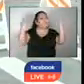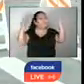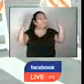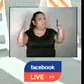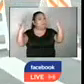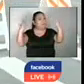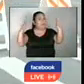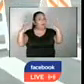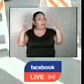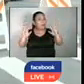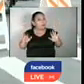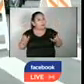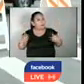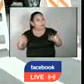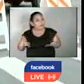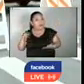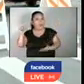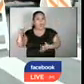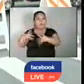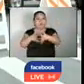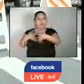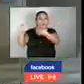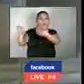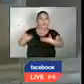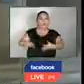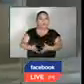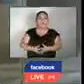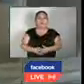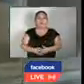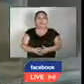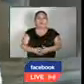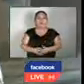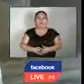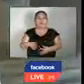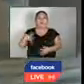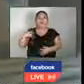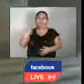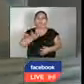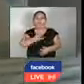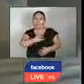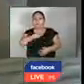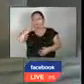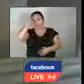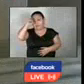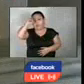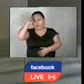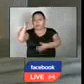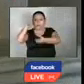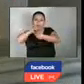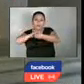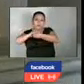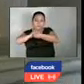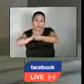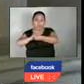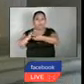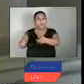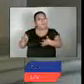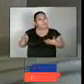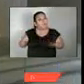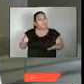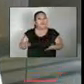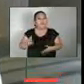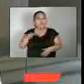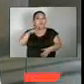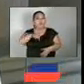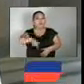ha anunciado el gobierno de los Estados Unidos. Estamos en la expectativa y trabajando de cerca con el partnership, y creo que